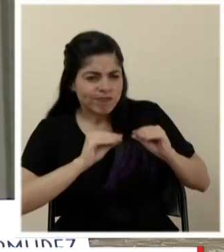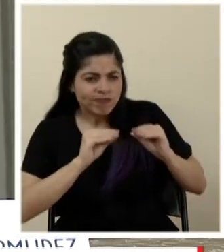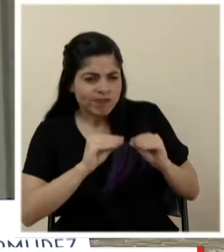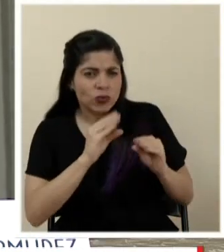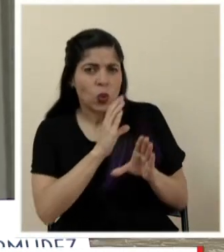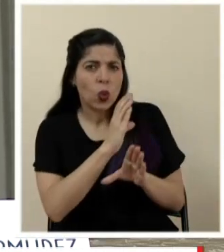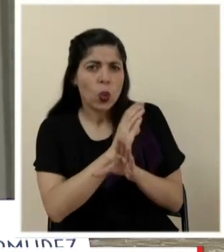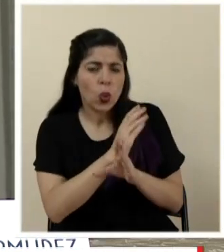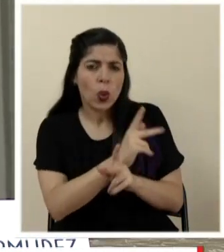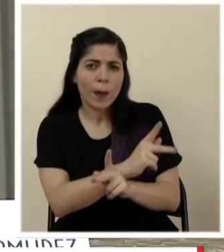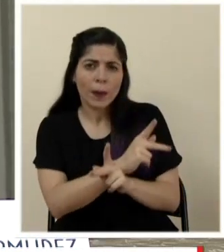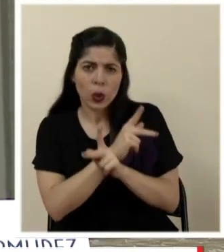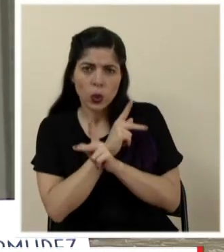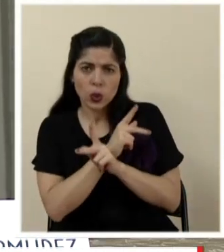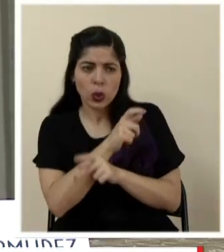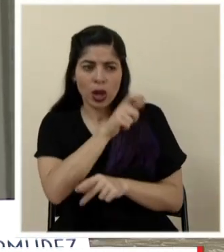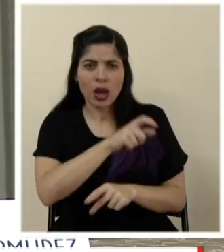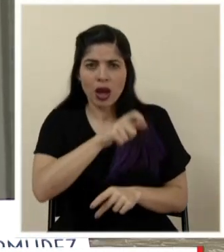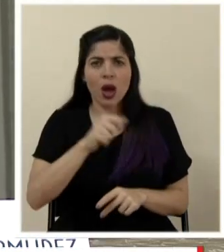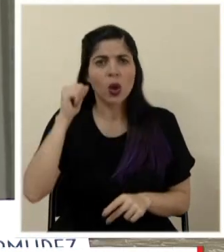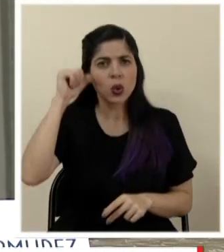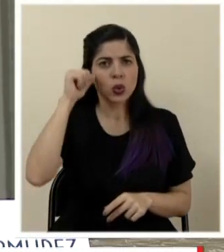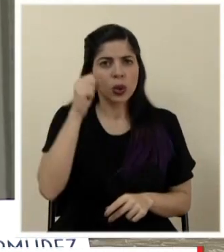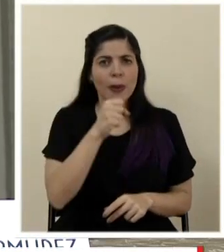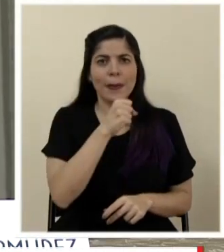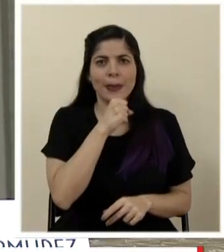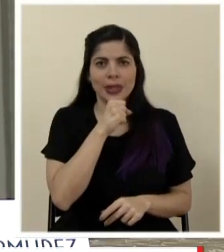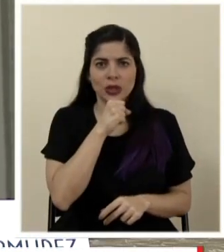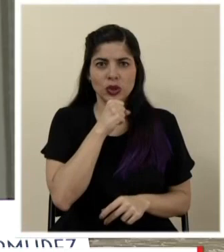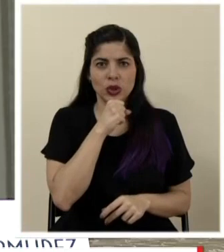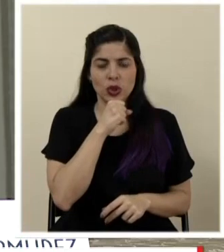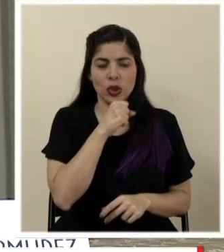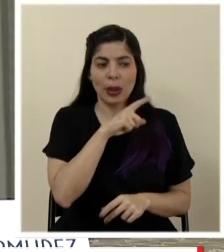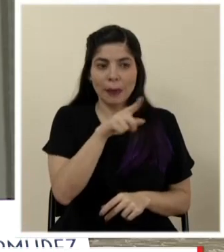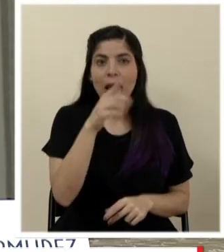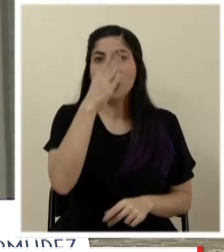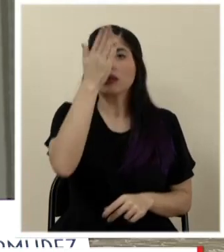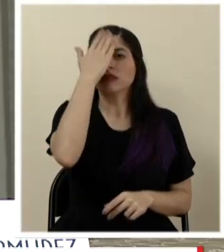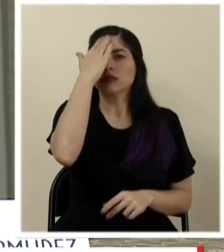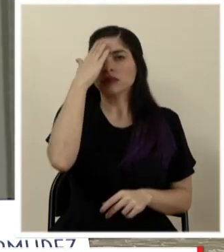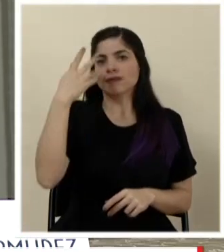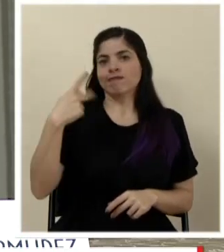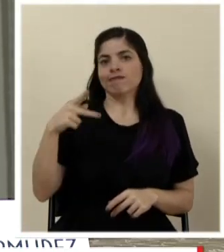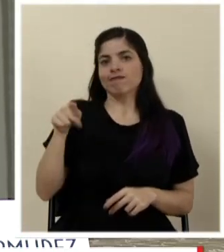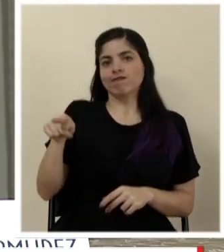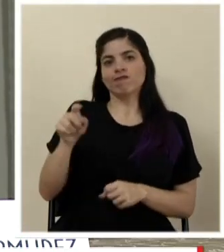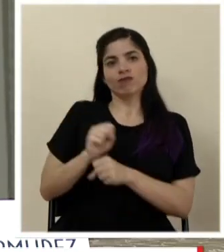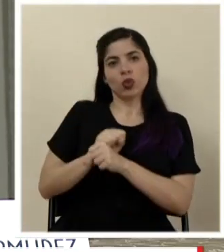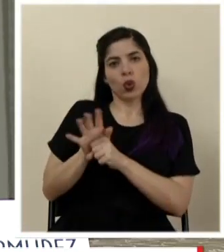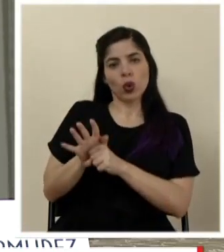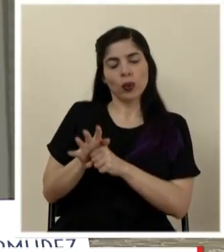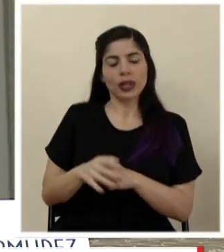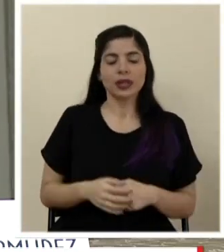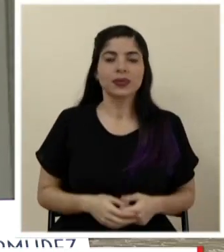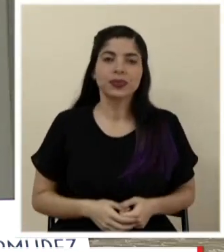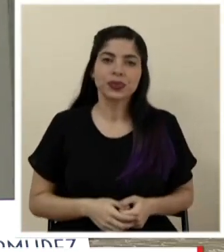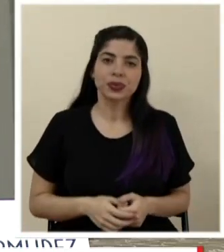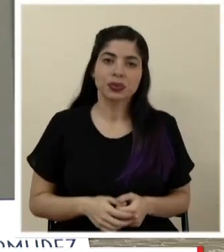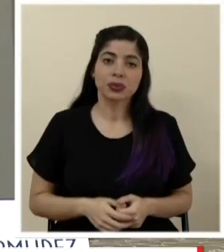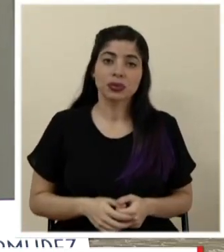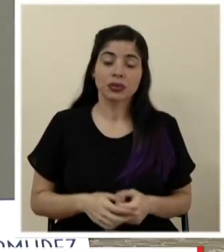cuidar y proteger a nuestros adultos mayores de los riesgos de la COVID-19.